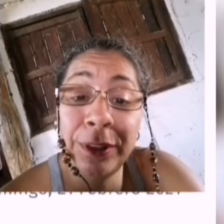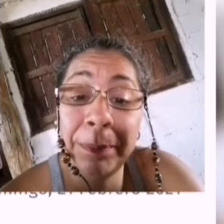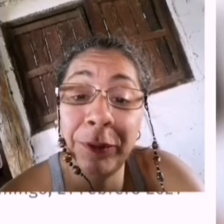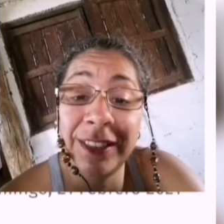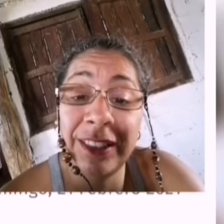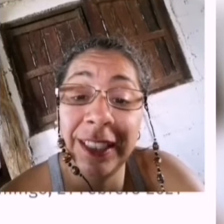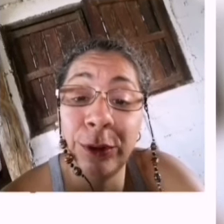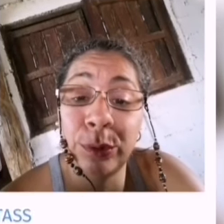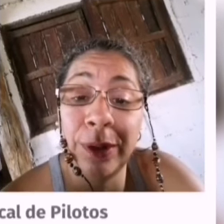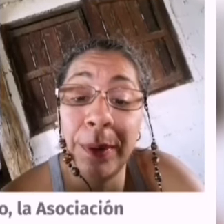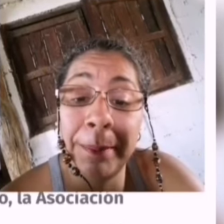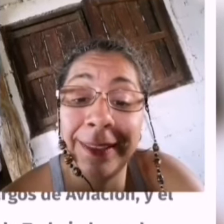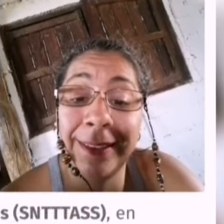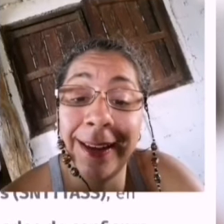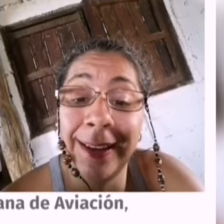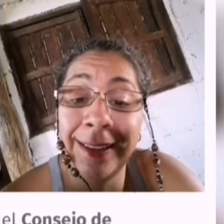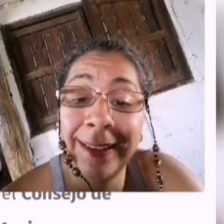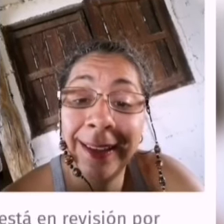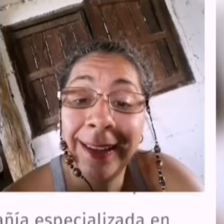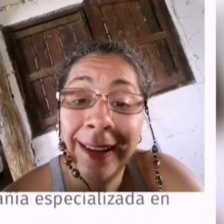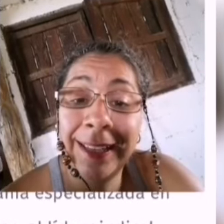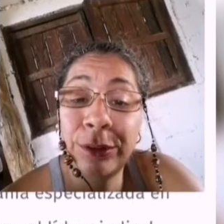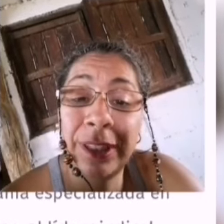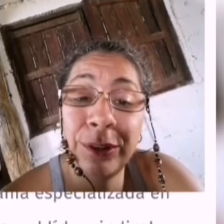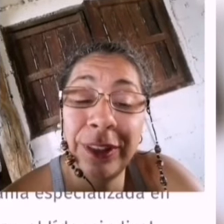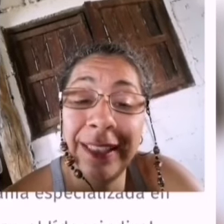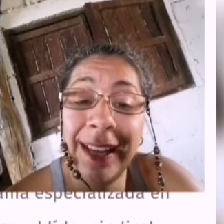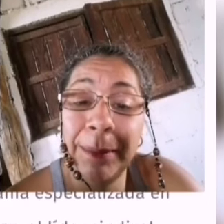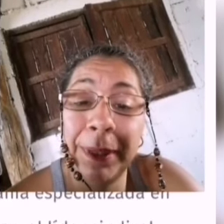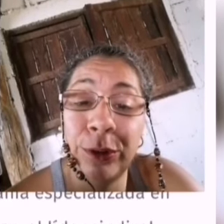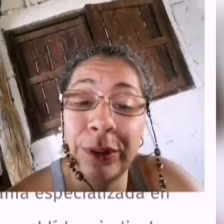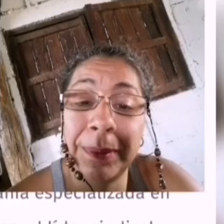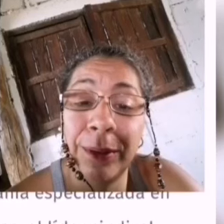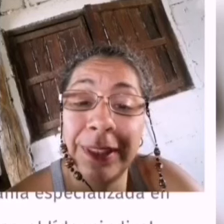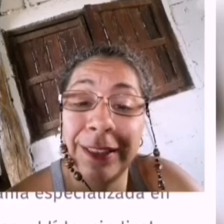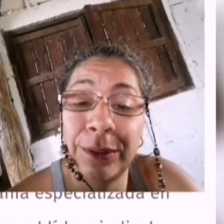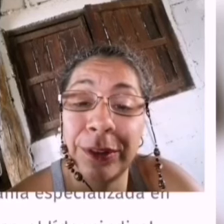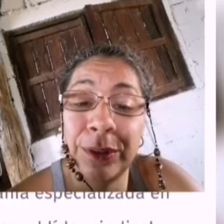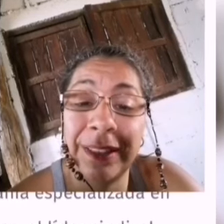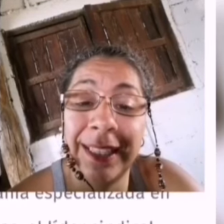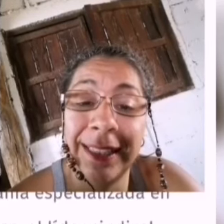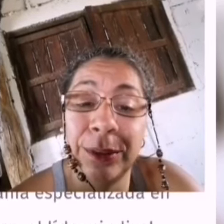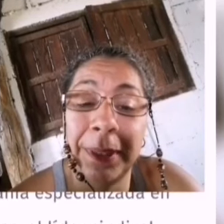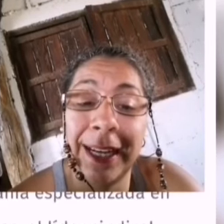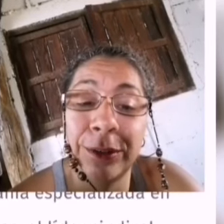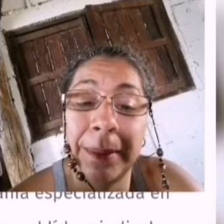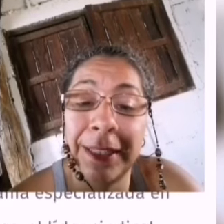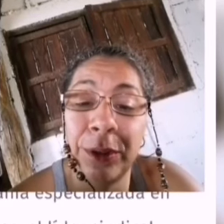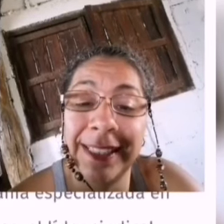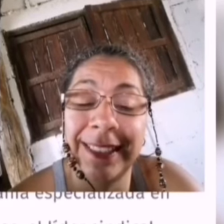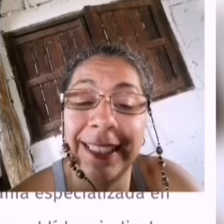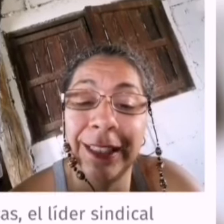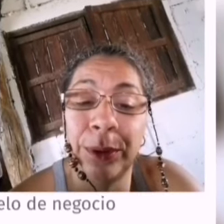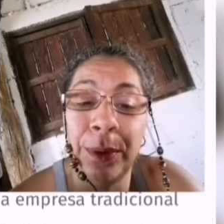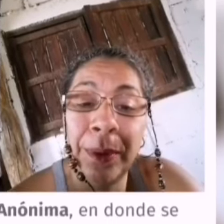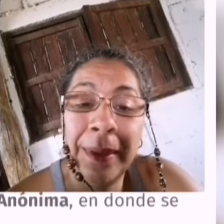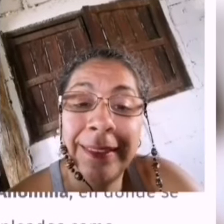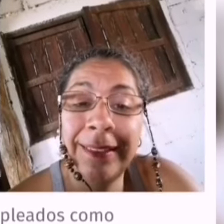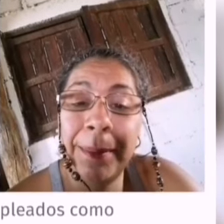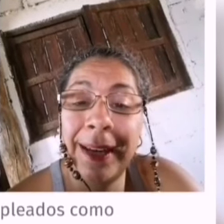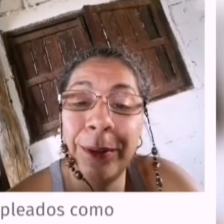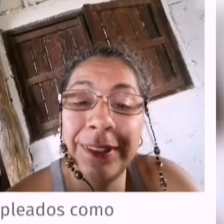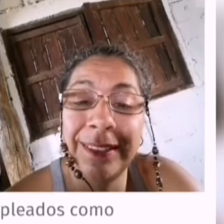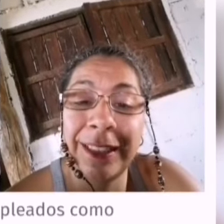A21 dice, prefieren sindicatos una nueva mexicana, la Asociación Sindical de Pilotos Aviadores, la Asociación Sindical de Sobrecargos de Aviación y el Sindicato